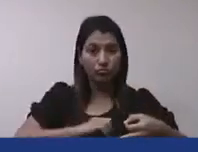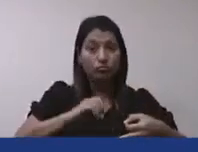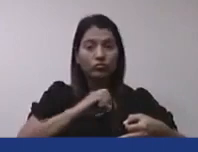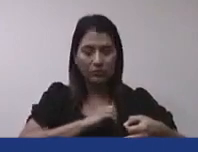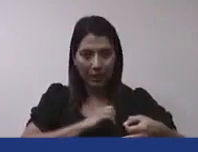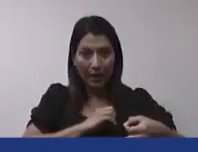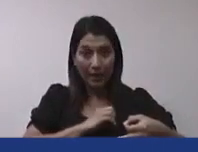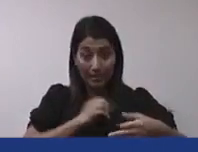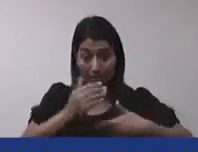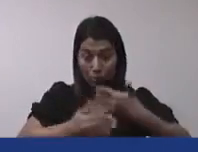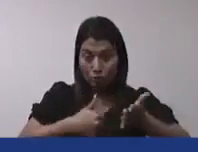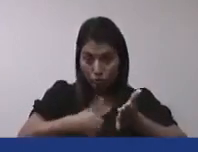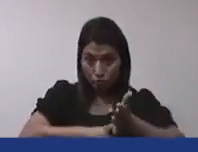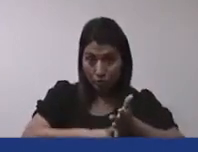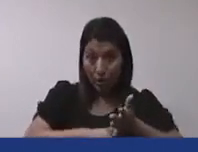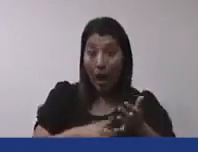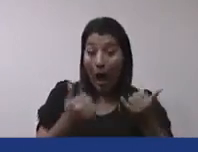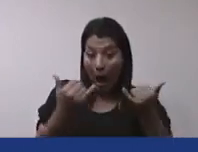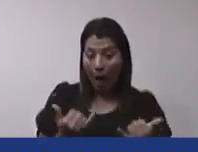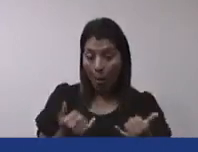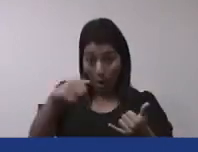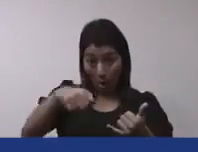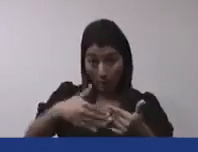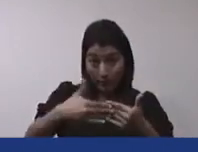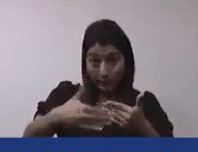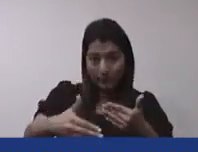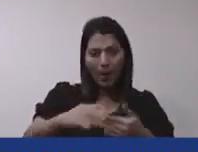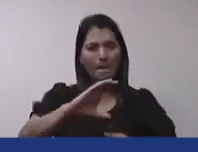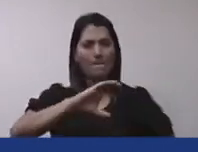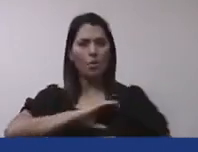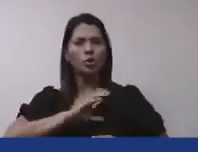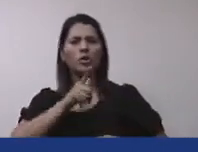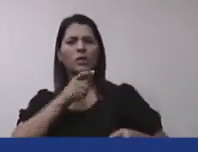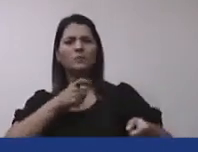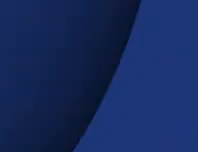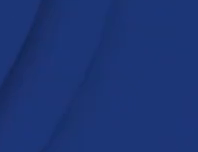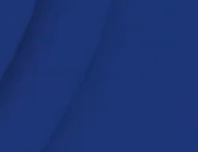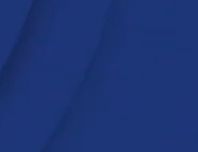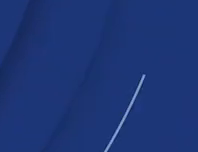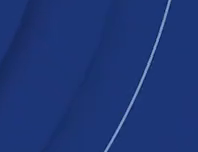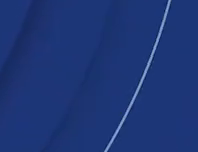ustedes han observado, estarán bajo el mando de este poder de la República.